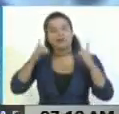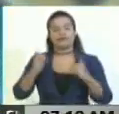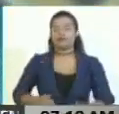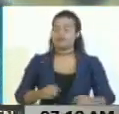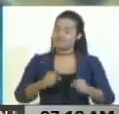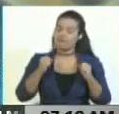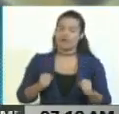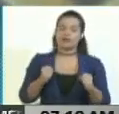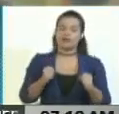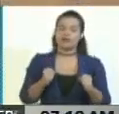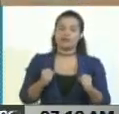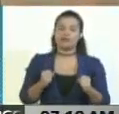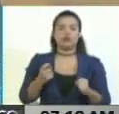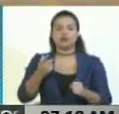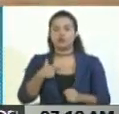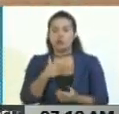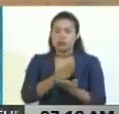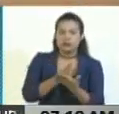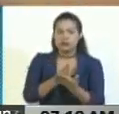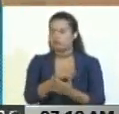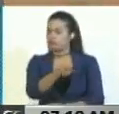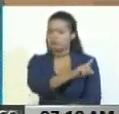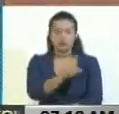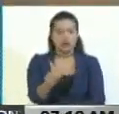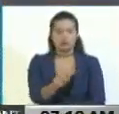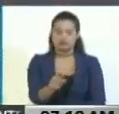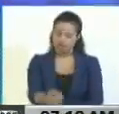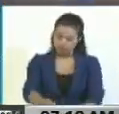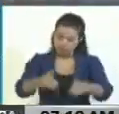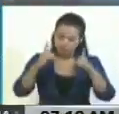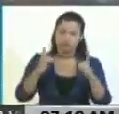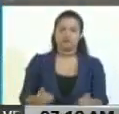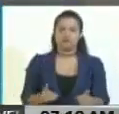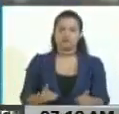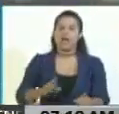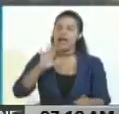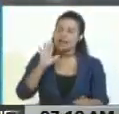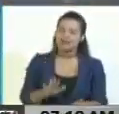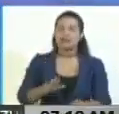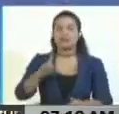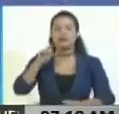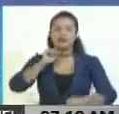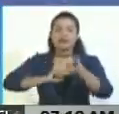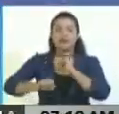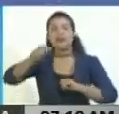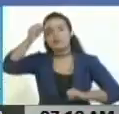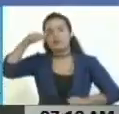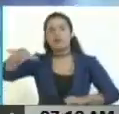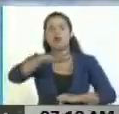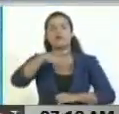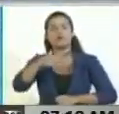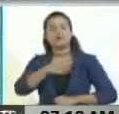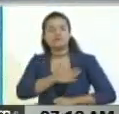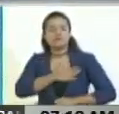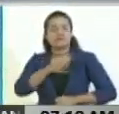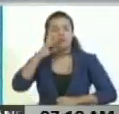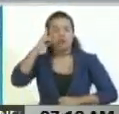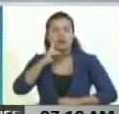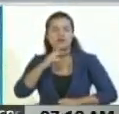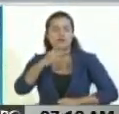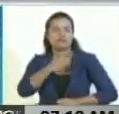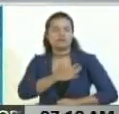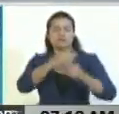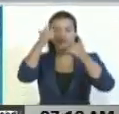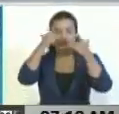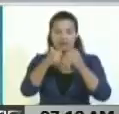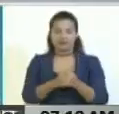decidido, sin titubeos, como corresponde a la defensa del pueblo de Bolívar y de Chávez. La extracción sistemática de billetes de